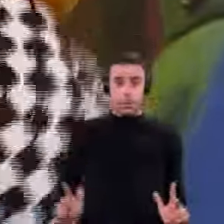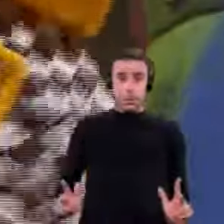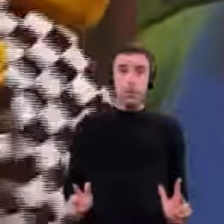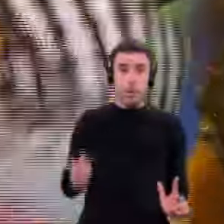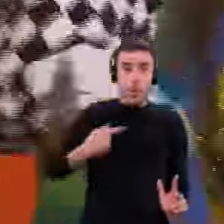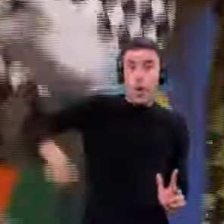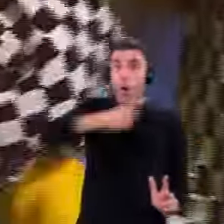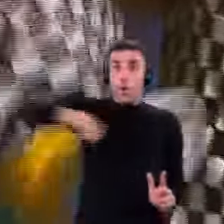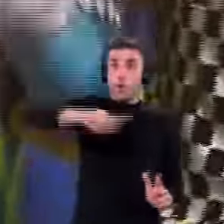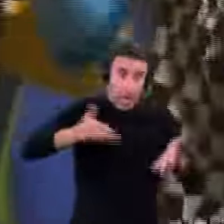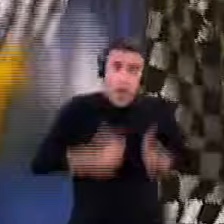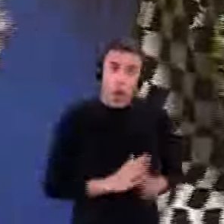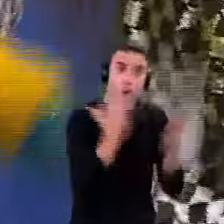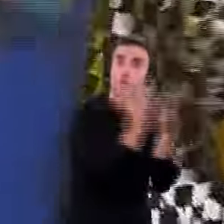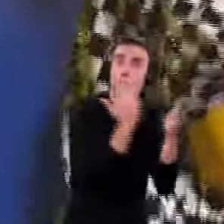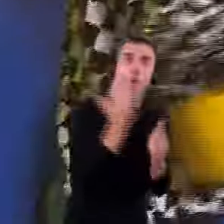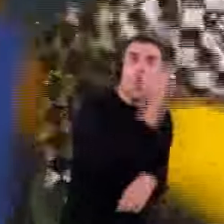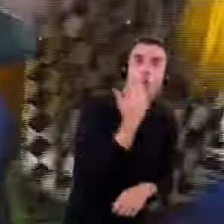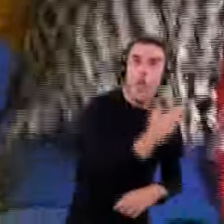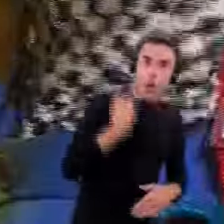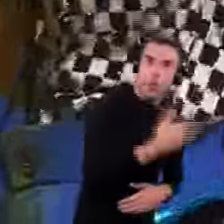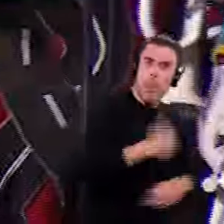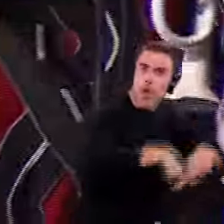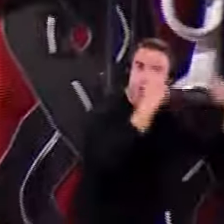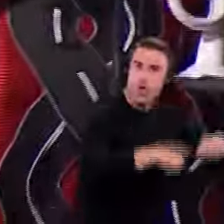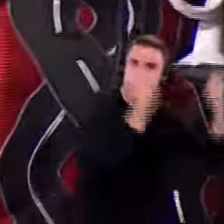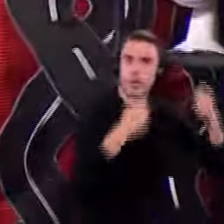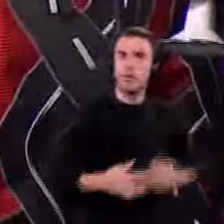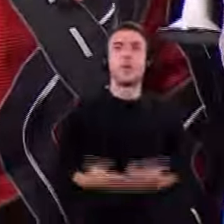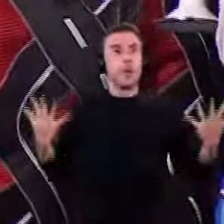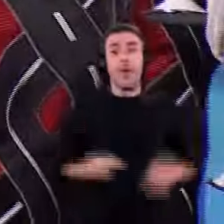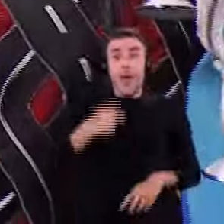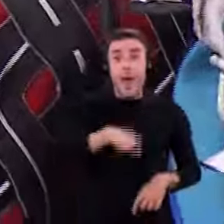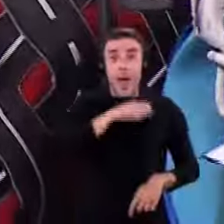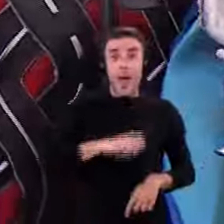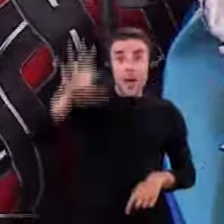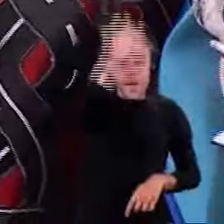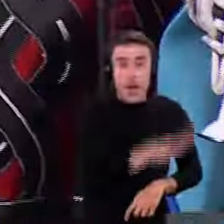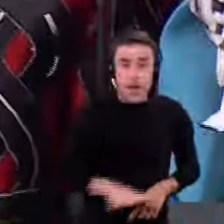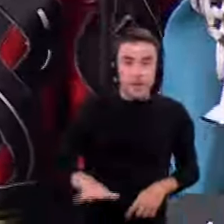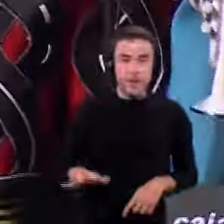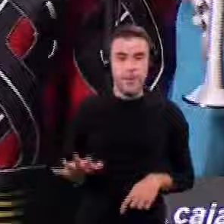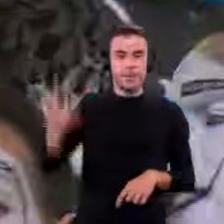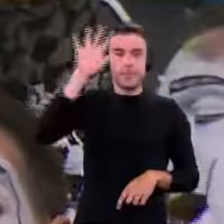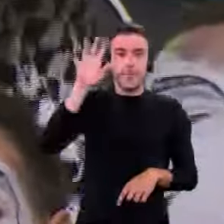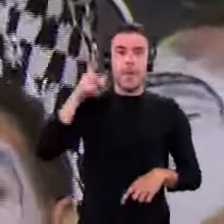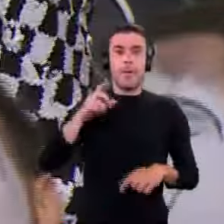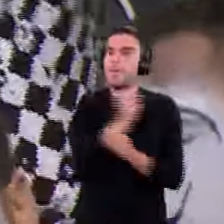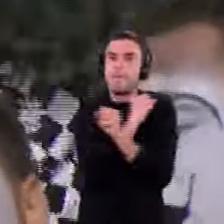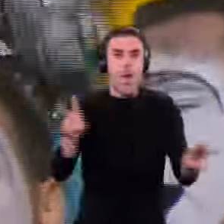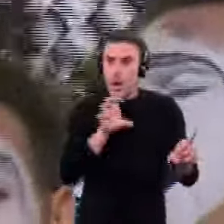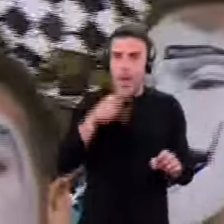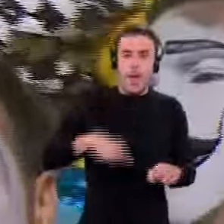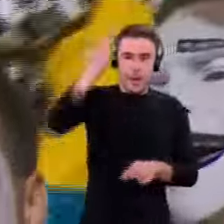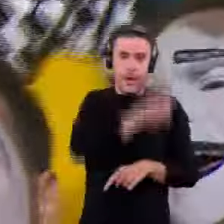y nuestros hijos estudiando en barracones. De toda España la peor región y de excusa lo